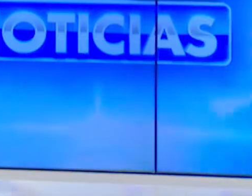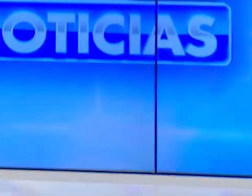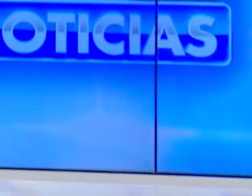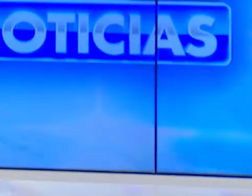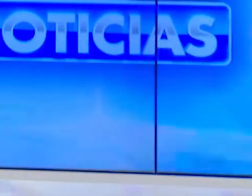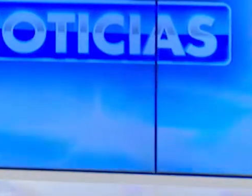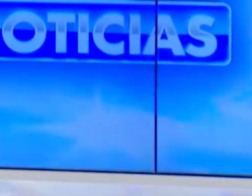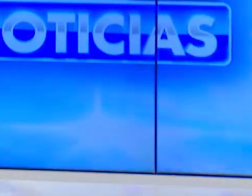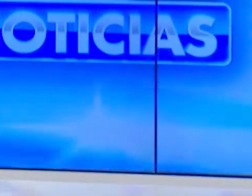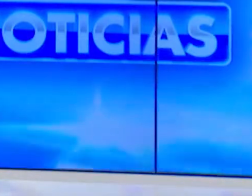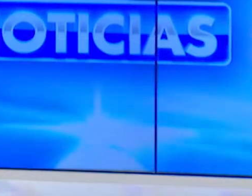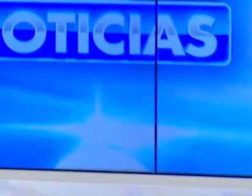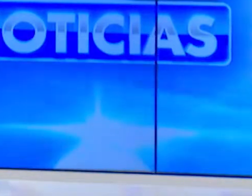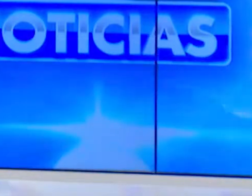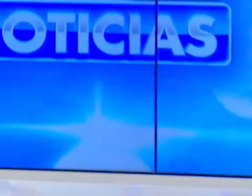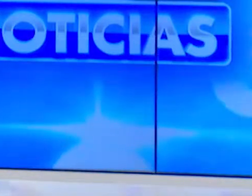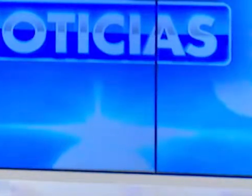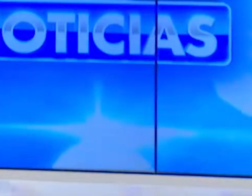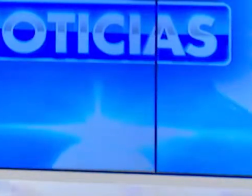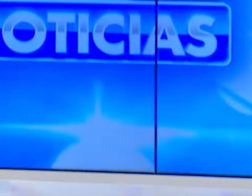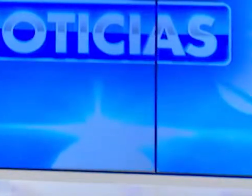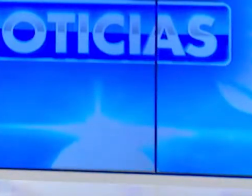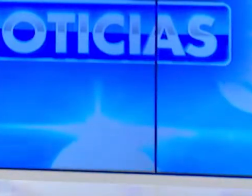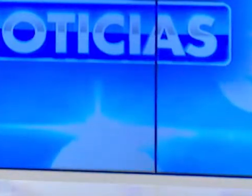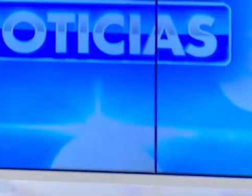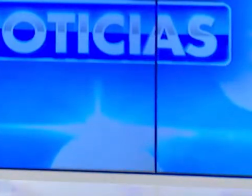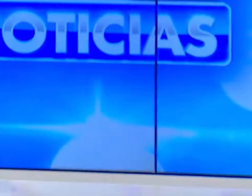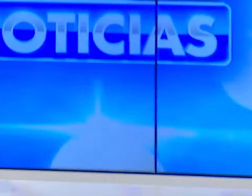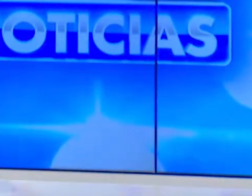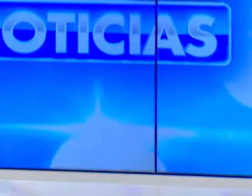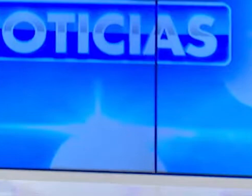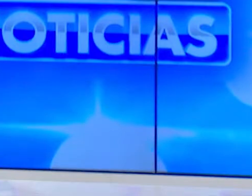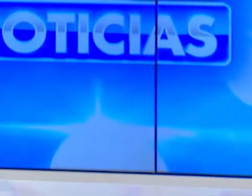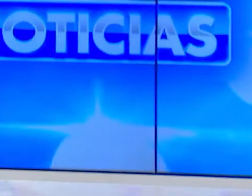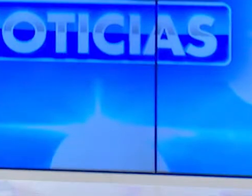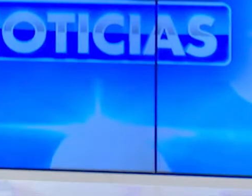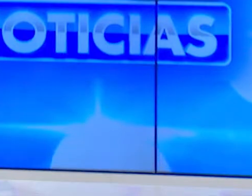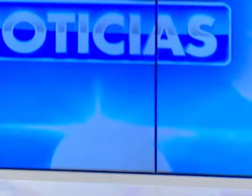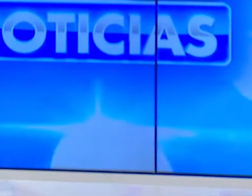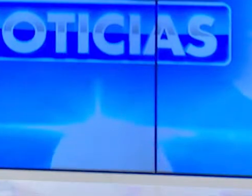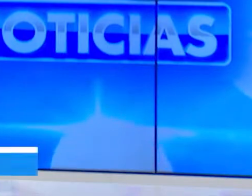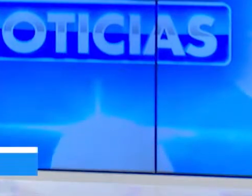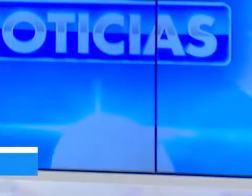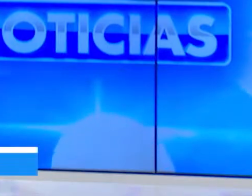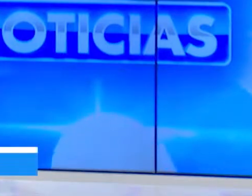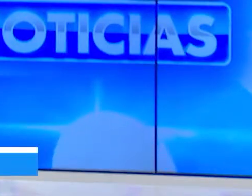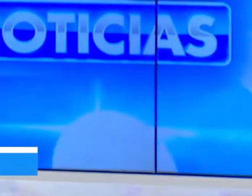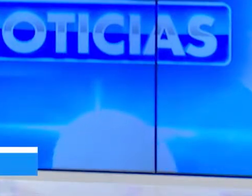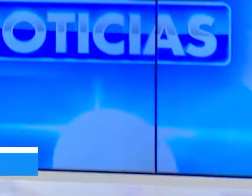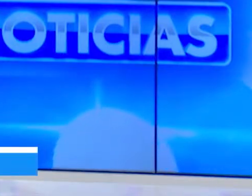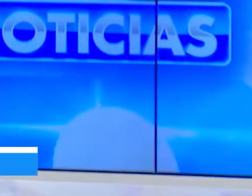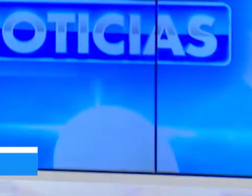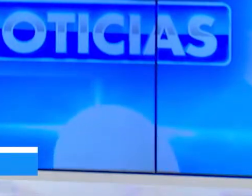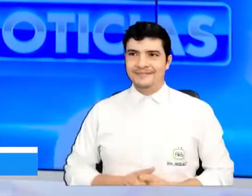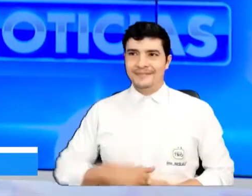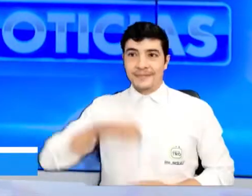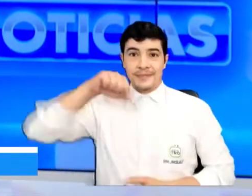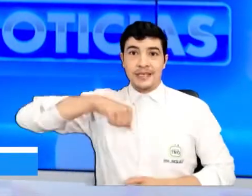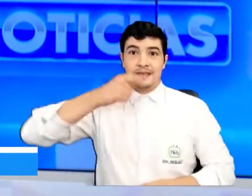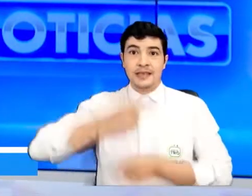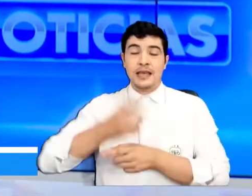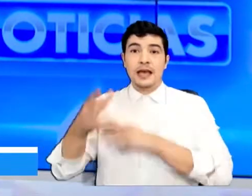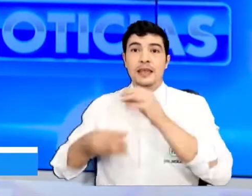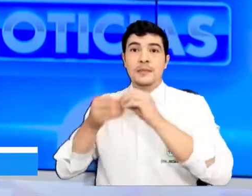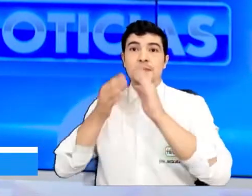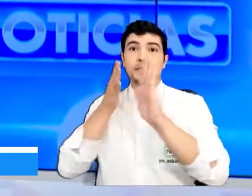Ahora vamos con información de Norte de Santander, pues tras un encuentro de autoridades de ese departamento y el estado Táchira de Venezuela, se coordinarán acciones conjuntas para